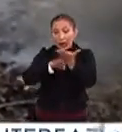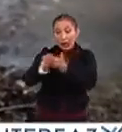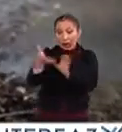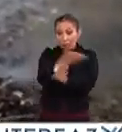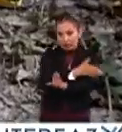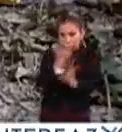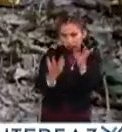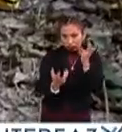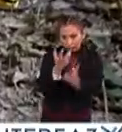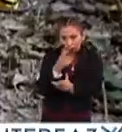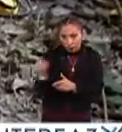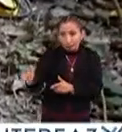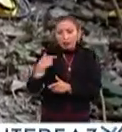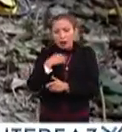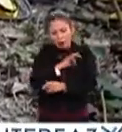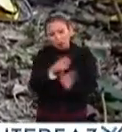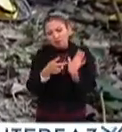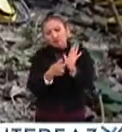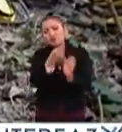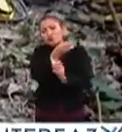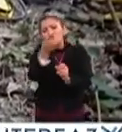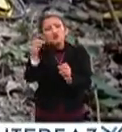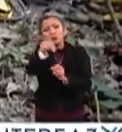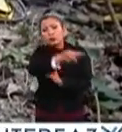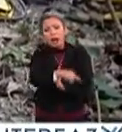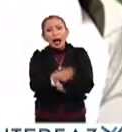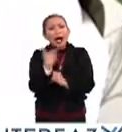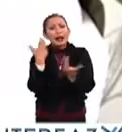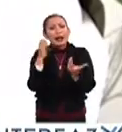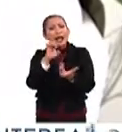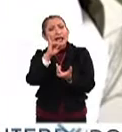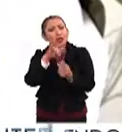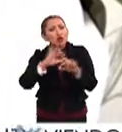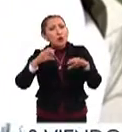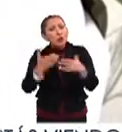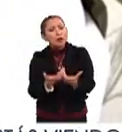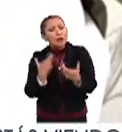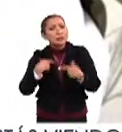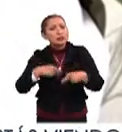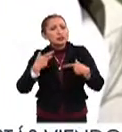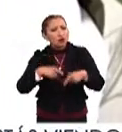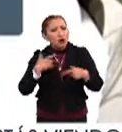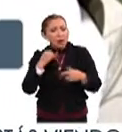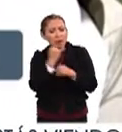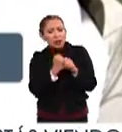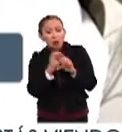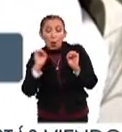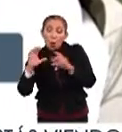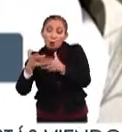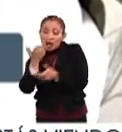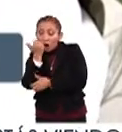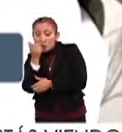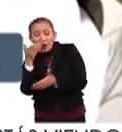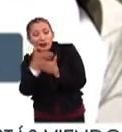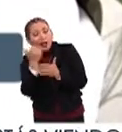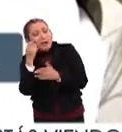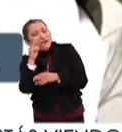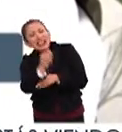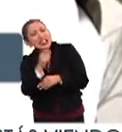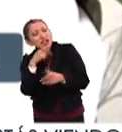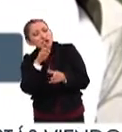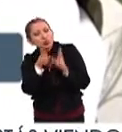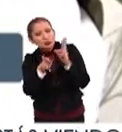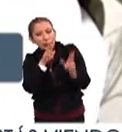preventiva. Igual ya está disponible para todos aquellos ejidos, comunidades, investigadores o comunidad estudiantil que quiera ver